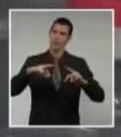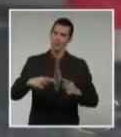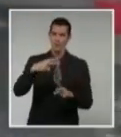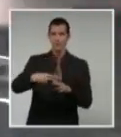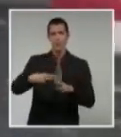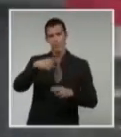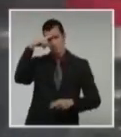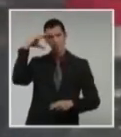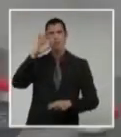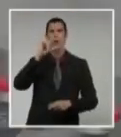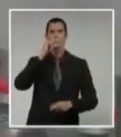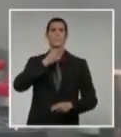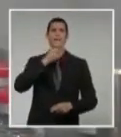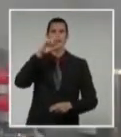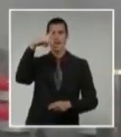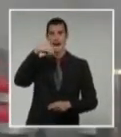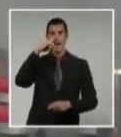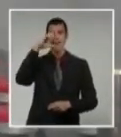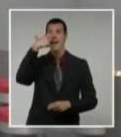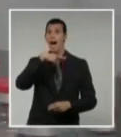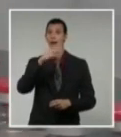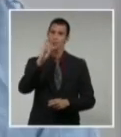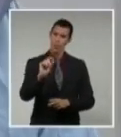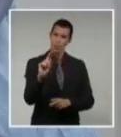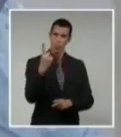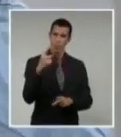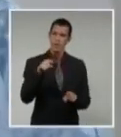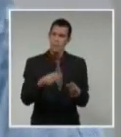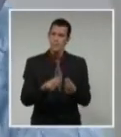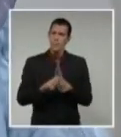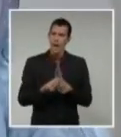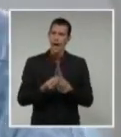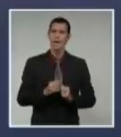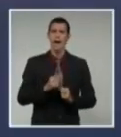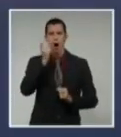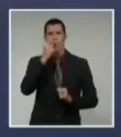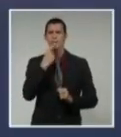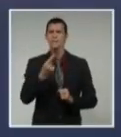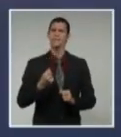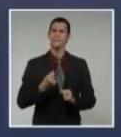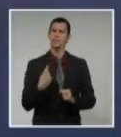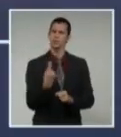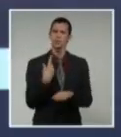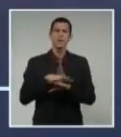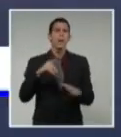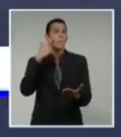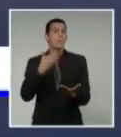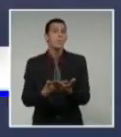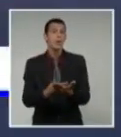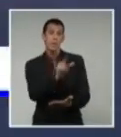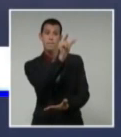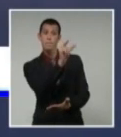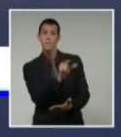trabajo y también la voluntad solidaria desde cubas muy pronto los pueblos y los pueblos más oprimidos los pueblos más vilipendiados